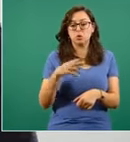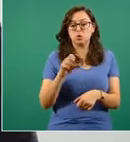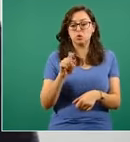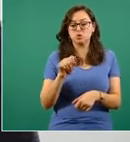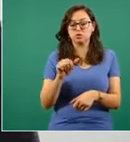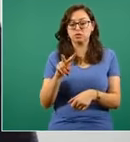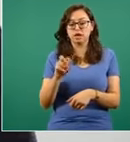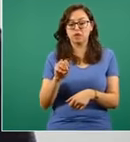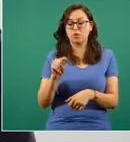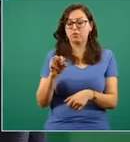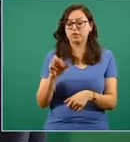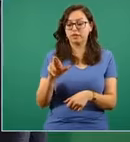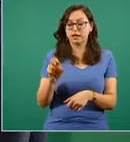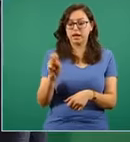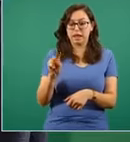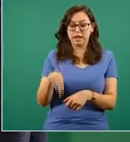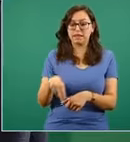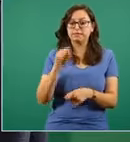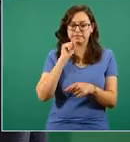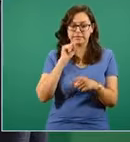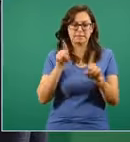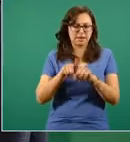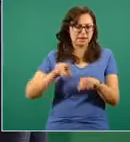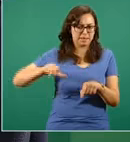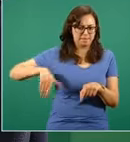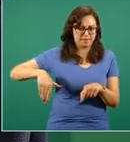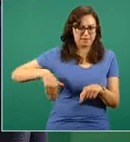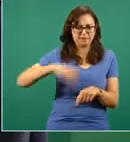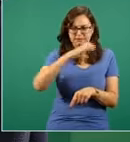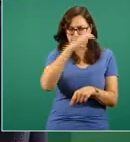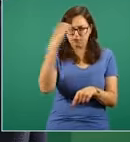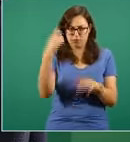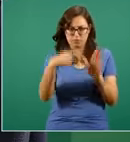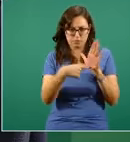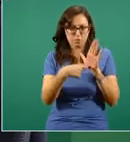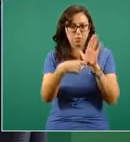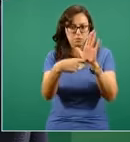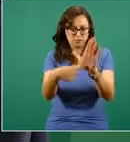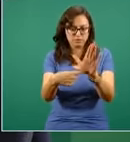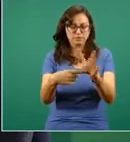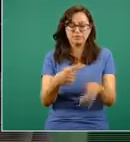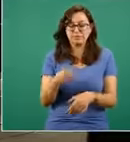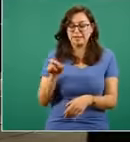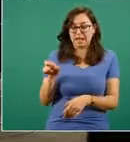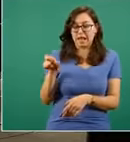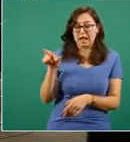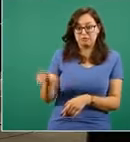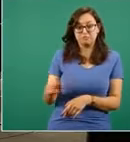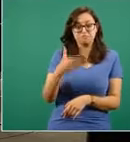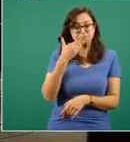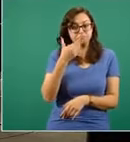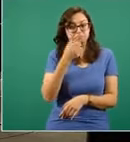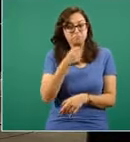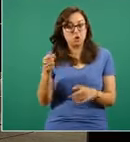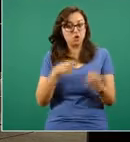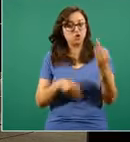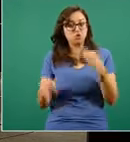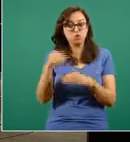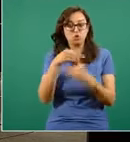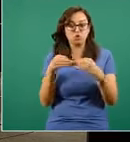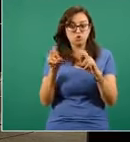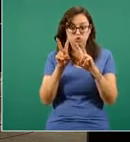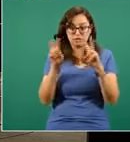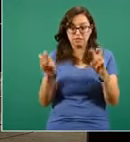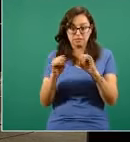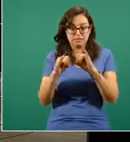saben y lo acabamos de mencionar también en el grupo de vacunación. Tiene el expertise y conduce y coordina todo lo relacionado a los